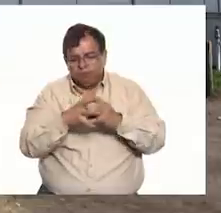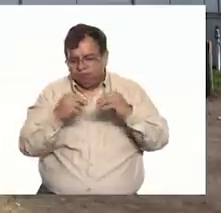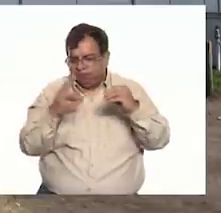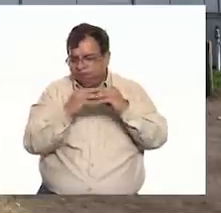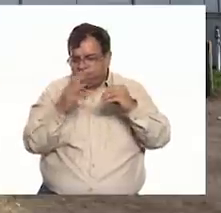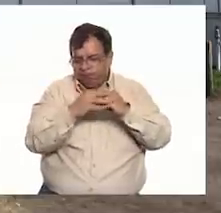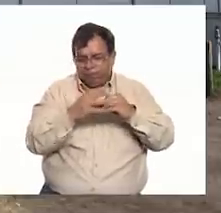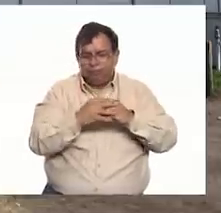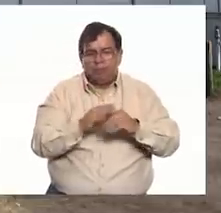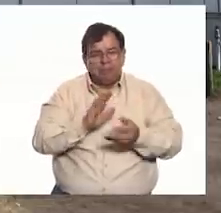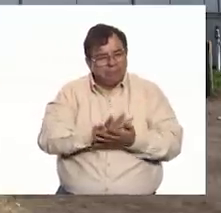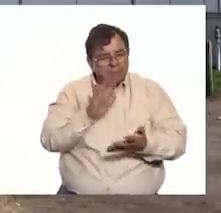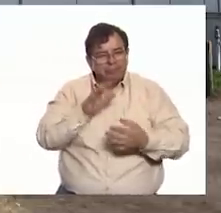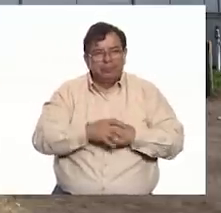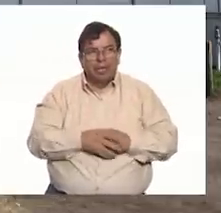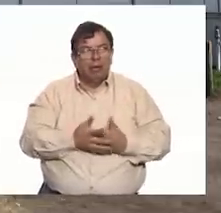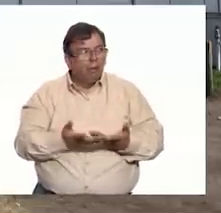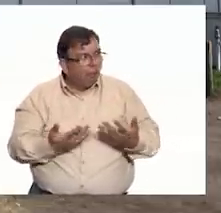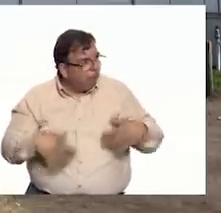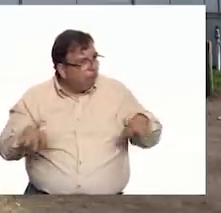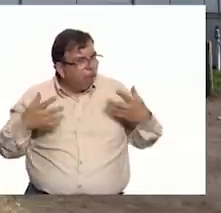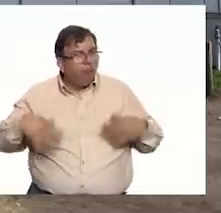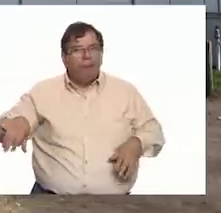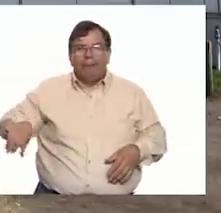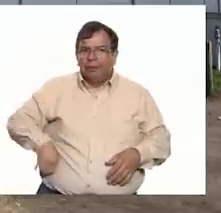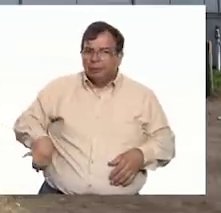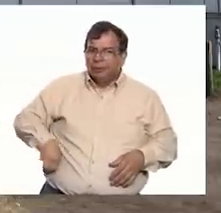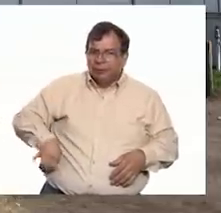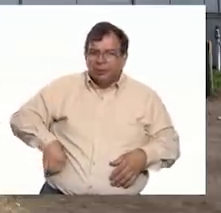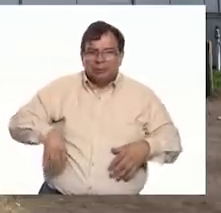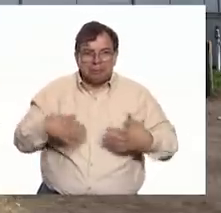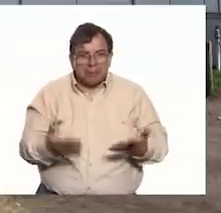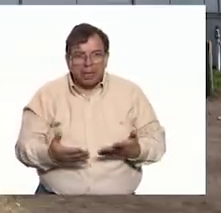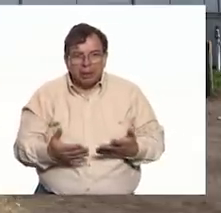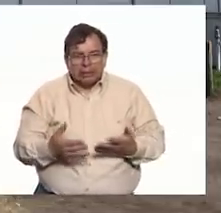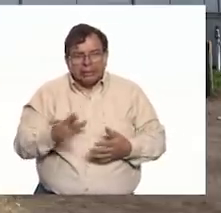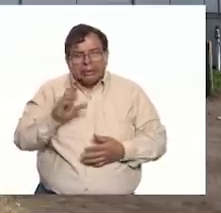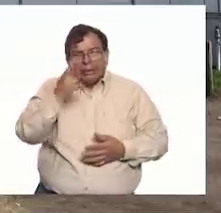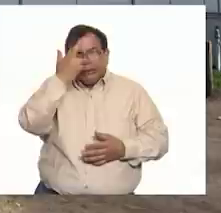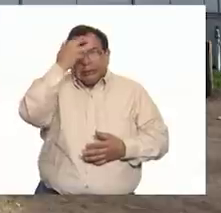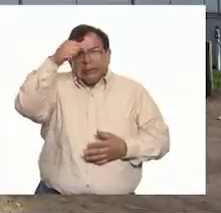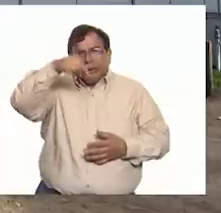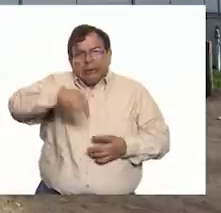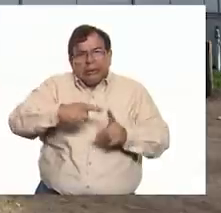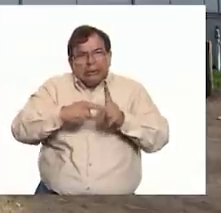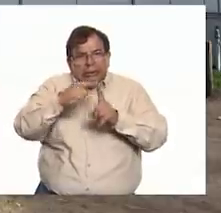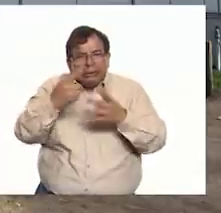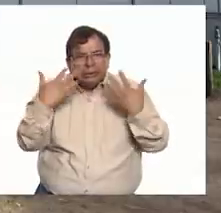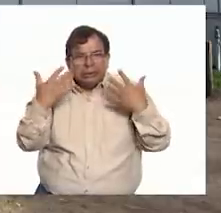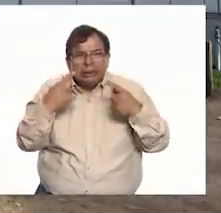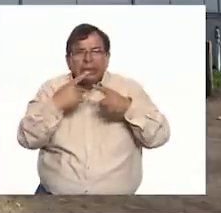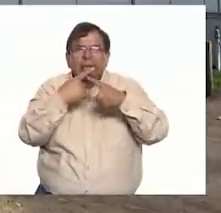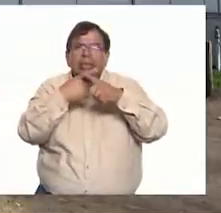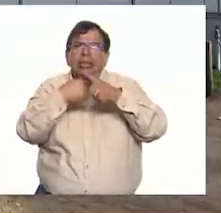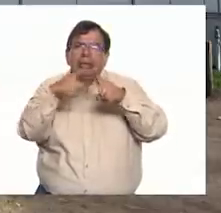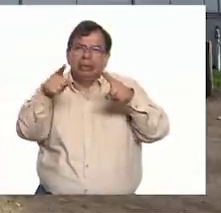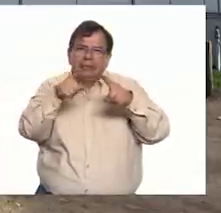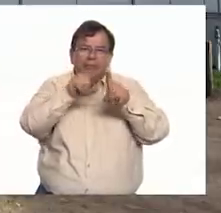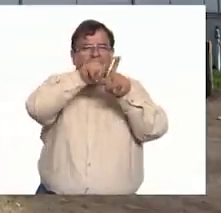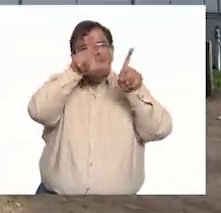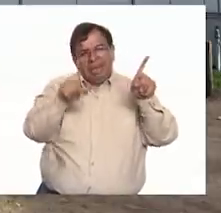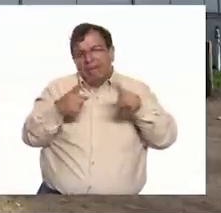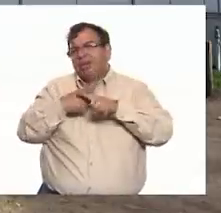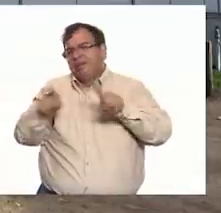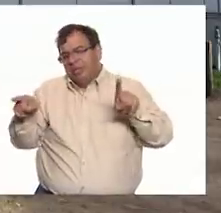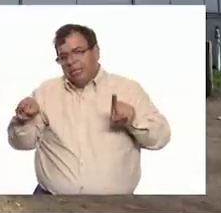o jitomate. Ok, qué interesante. Lo que recuerdo es que aquí las condiciones de clima y vegetación son diferentes al resto de la